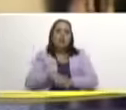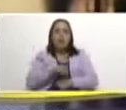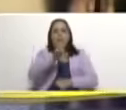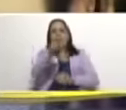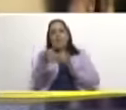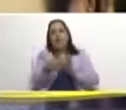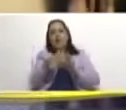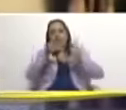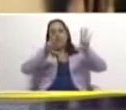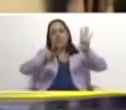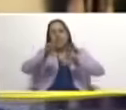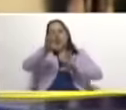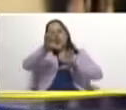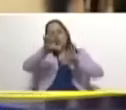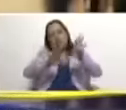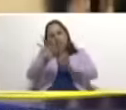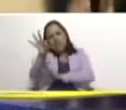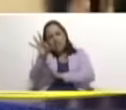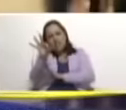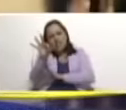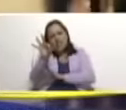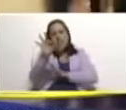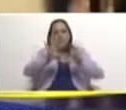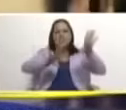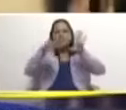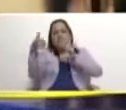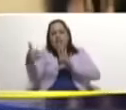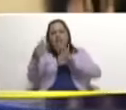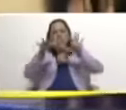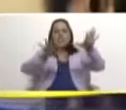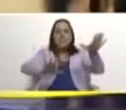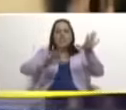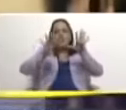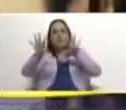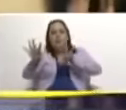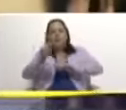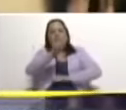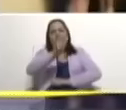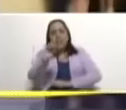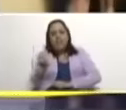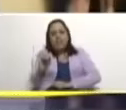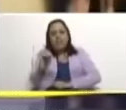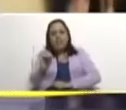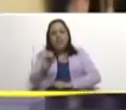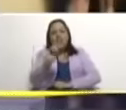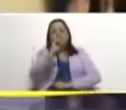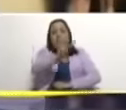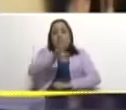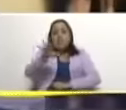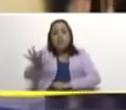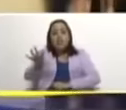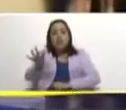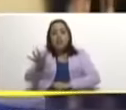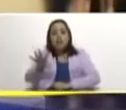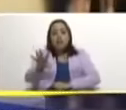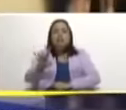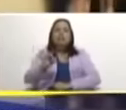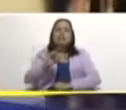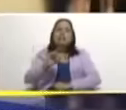1813, 16, 19, 20, 25, cuando identificaron quién era